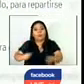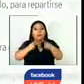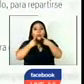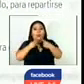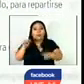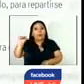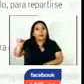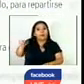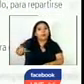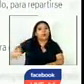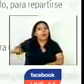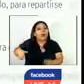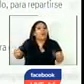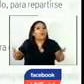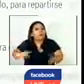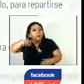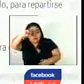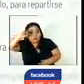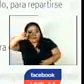en este lugar se están ejecutando los trabajos para conseguir...